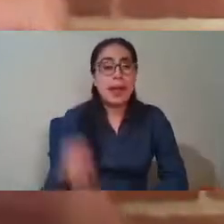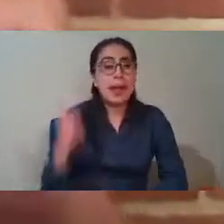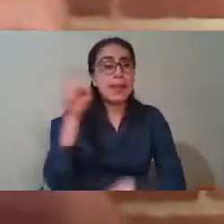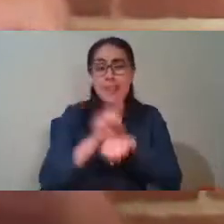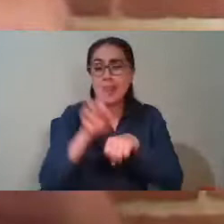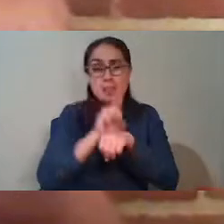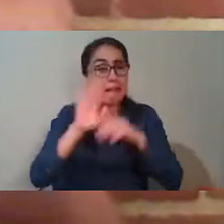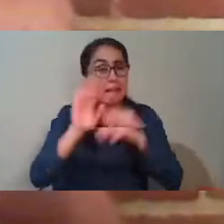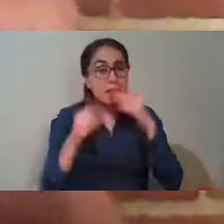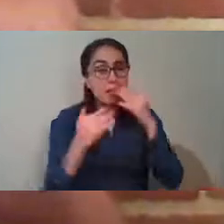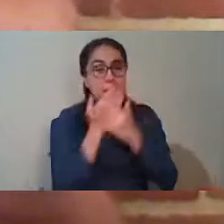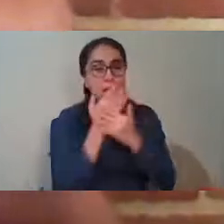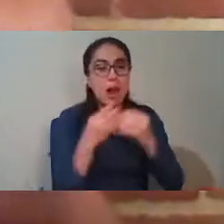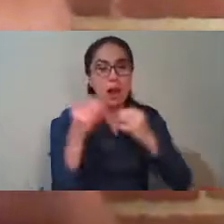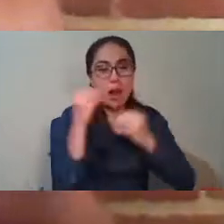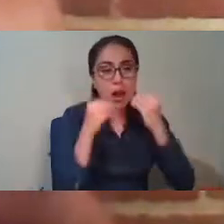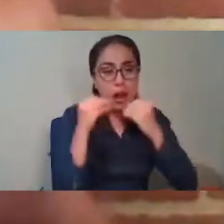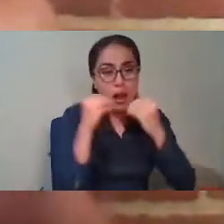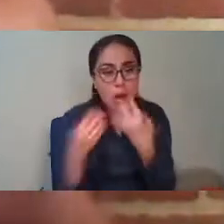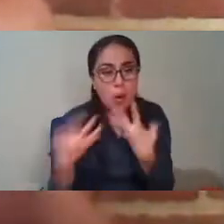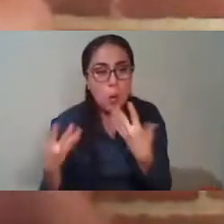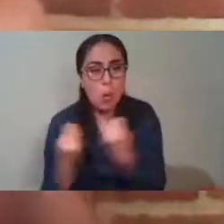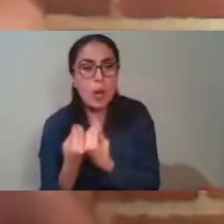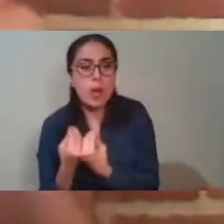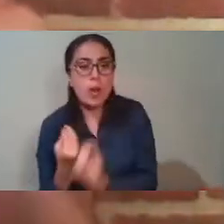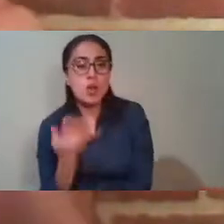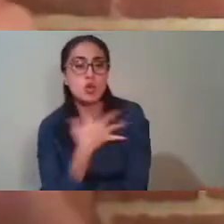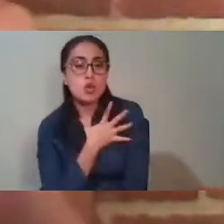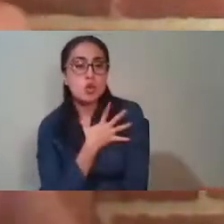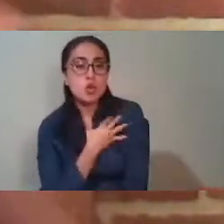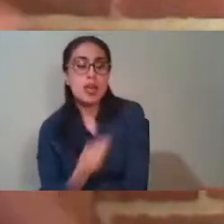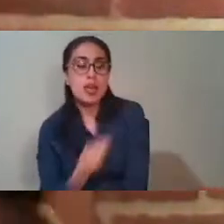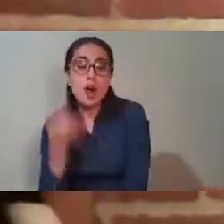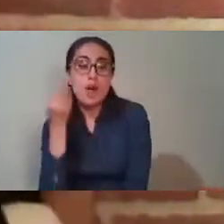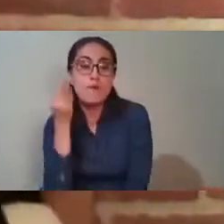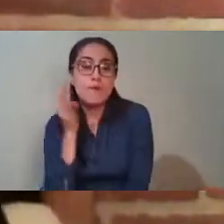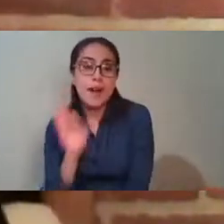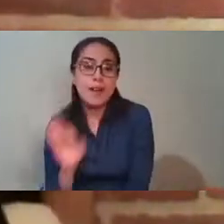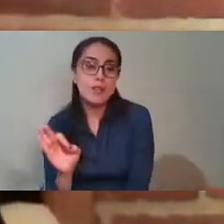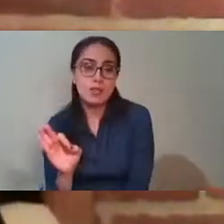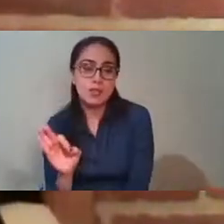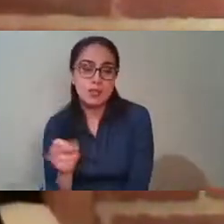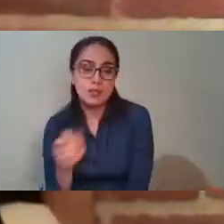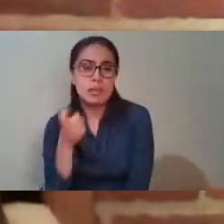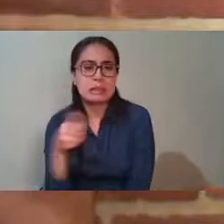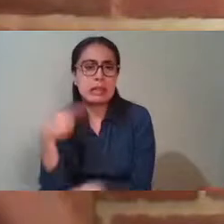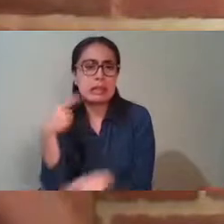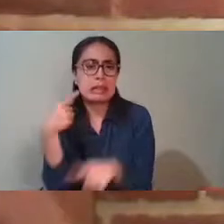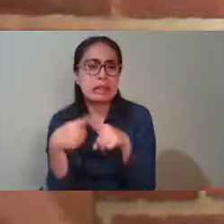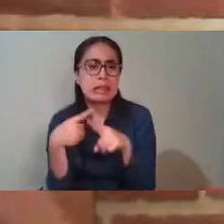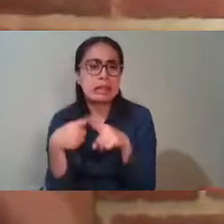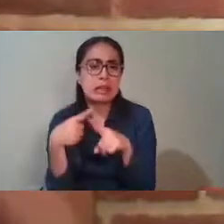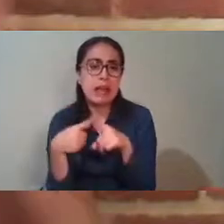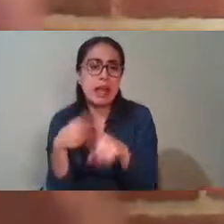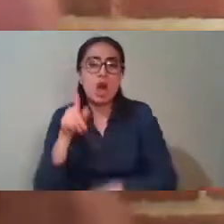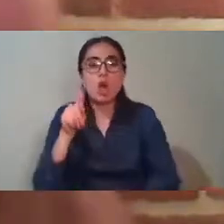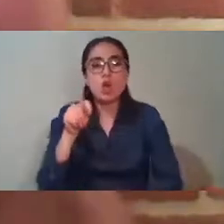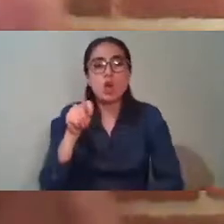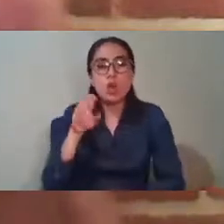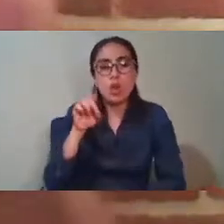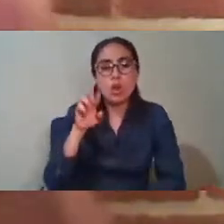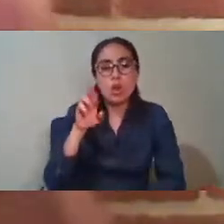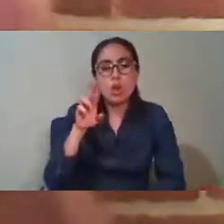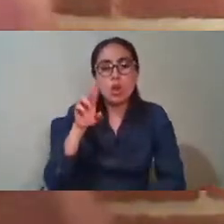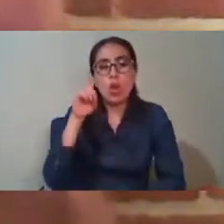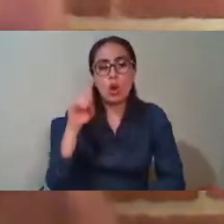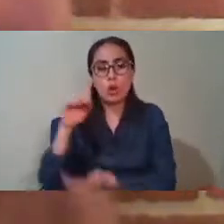mañanas a comer con su hijo ficticio, que es un tordo así. La madre